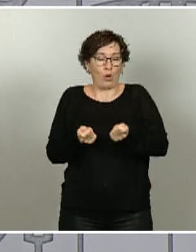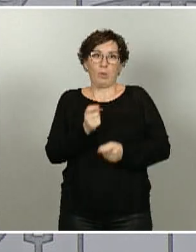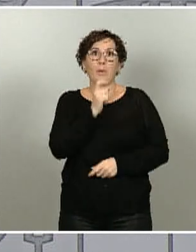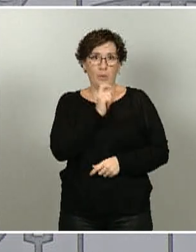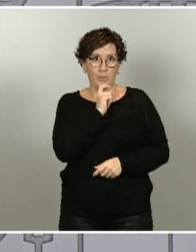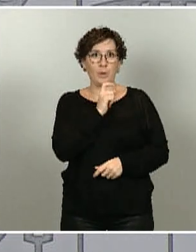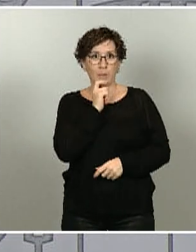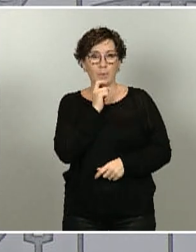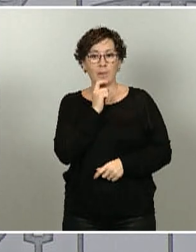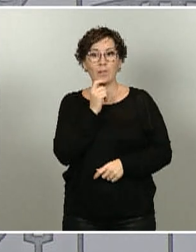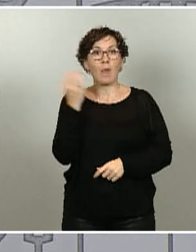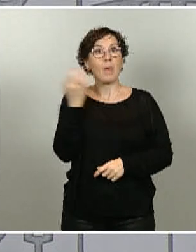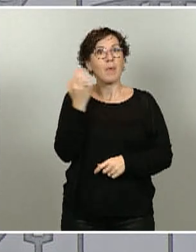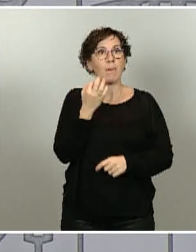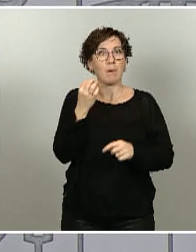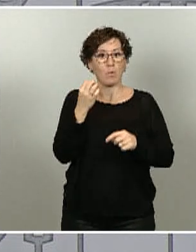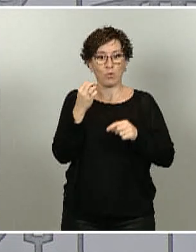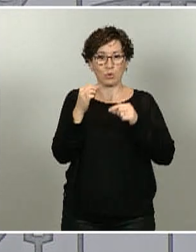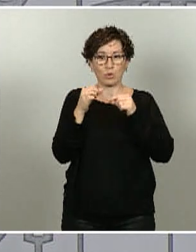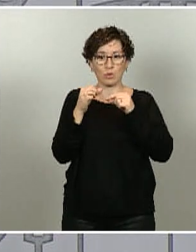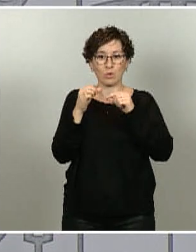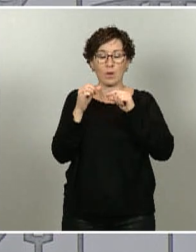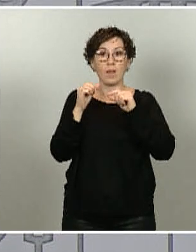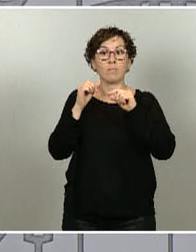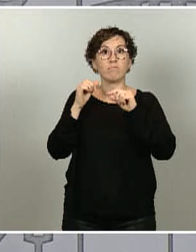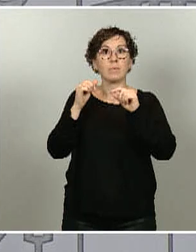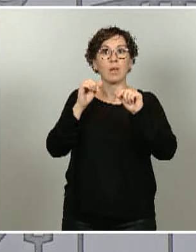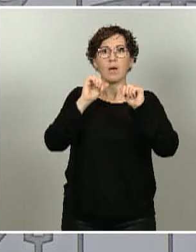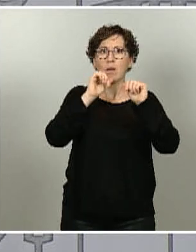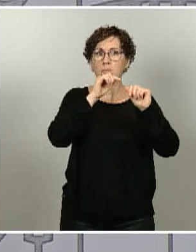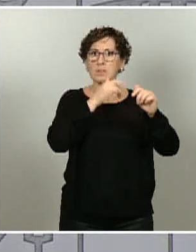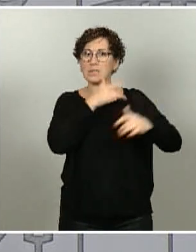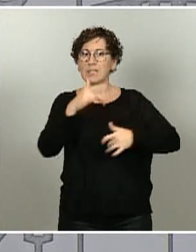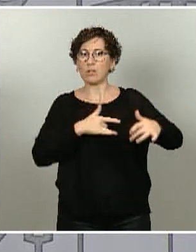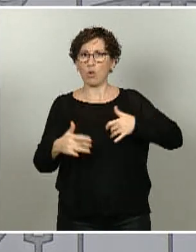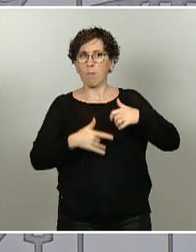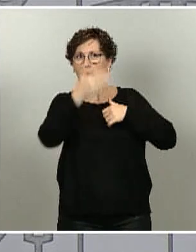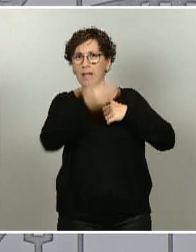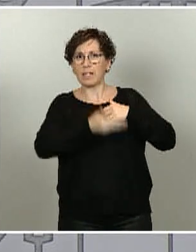de detectarlas a partir de aquellos que presentan un cuadro suficientemente grave como para ir al médico.